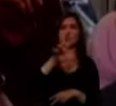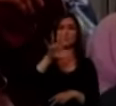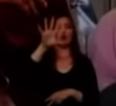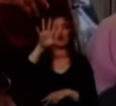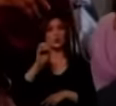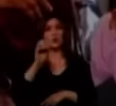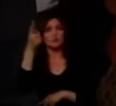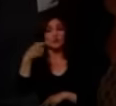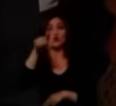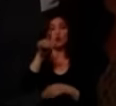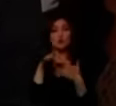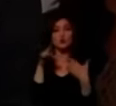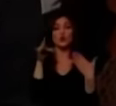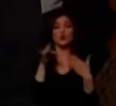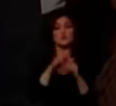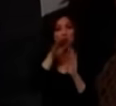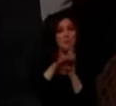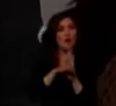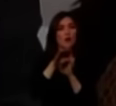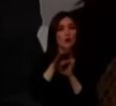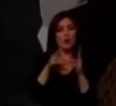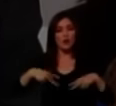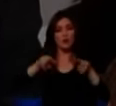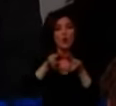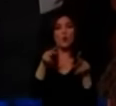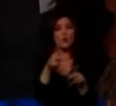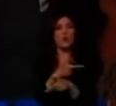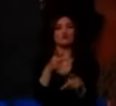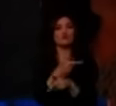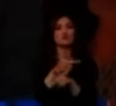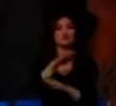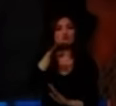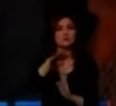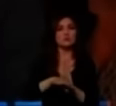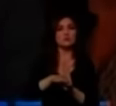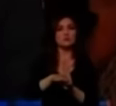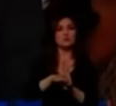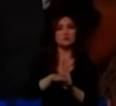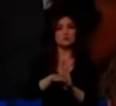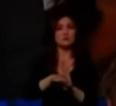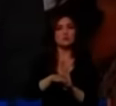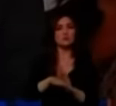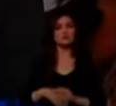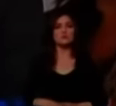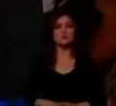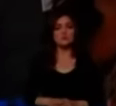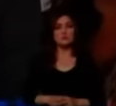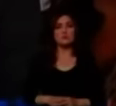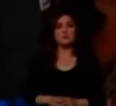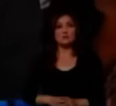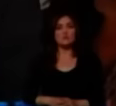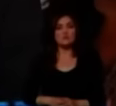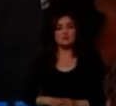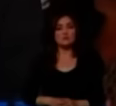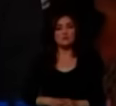250 millones de dólares. Una baja el costo de producción que tiene que ver con la devolución o el retroceso a los